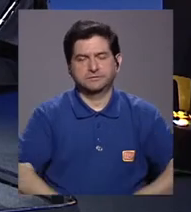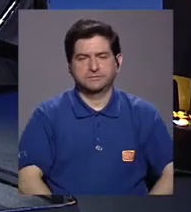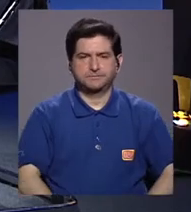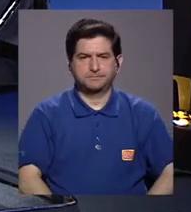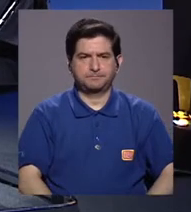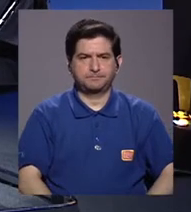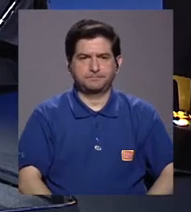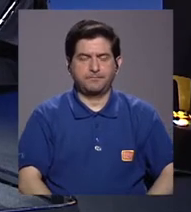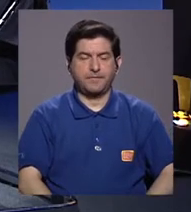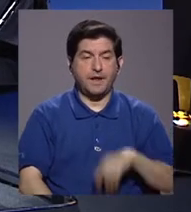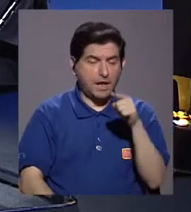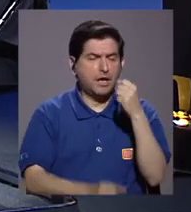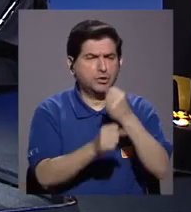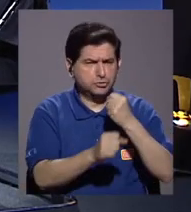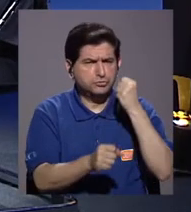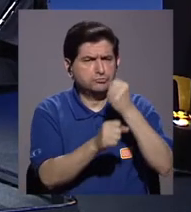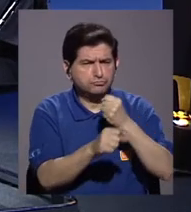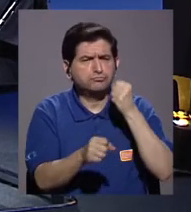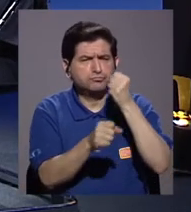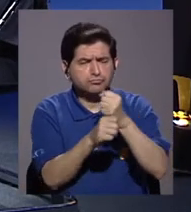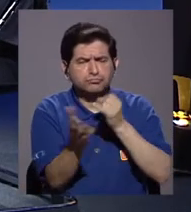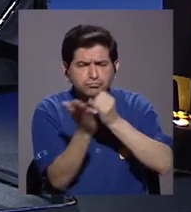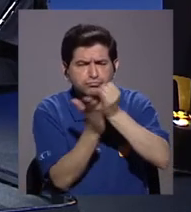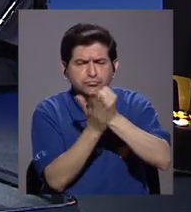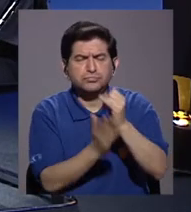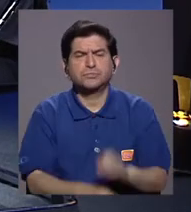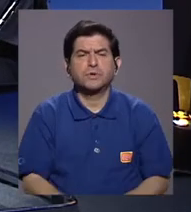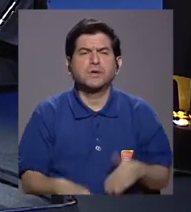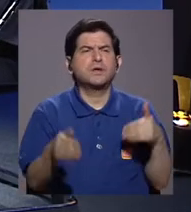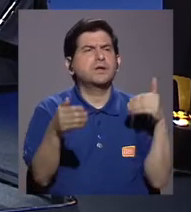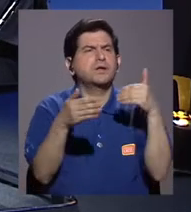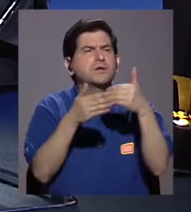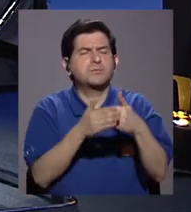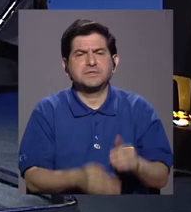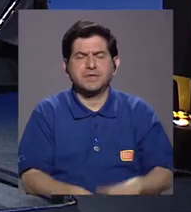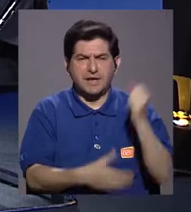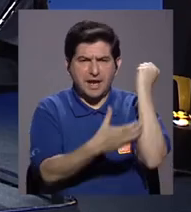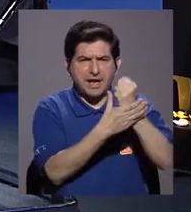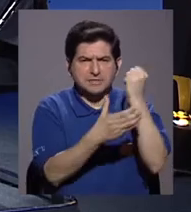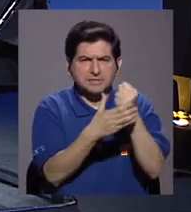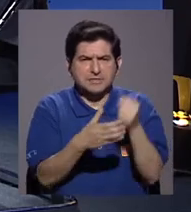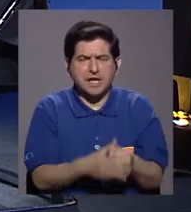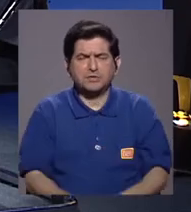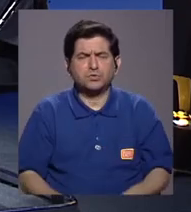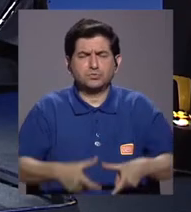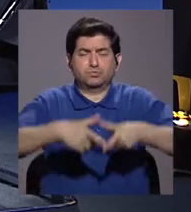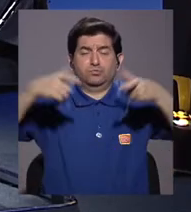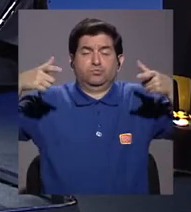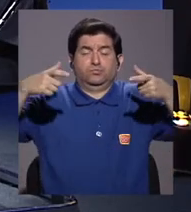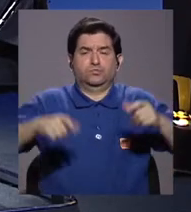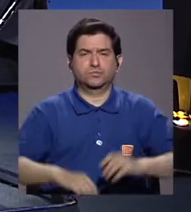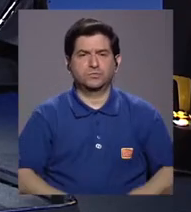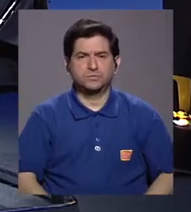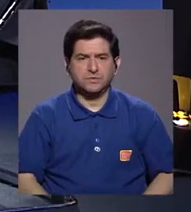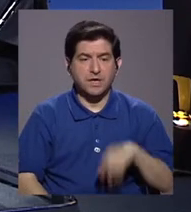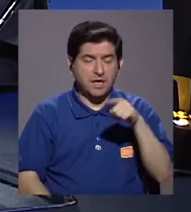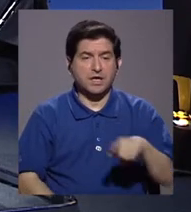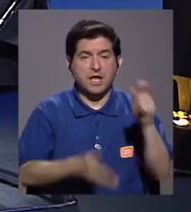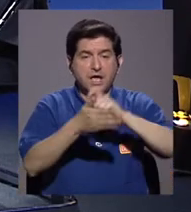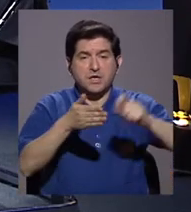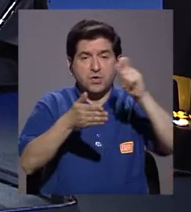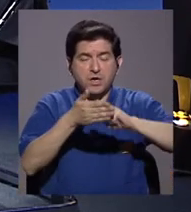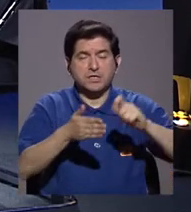en fin trabajamos en eso creo que lo más reciente fue asesinatos en masas en las